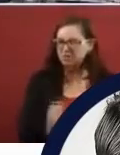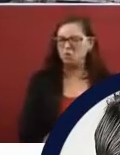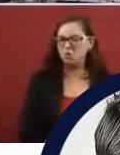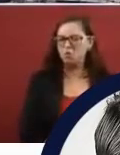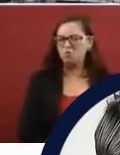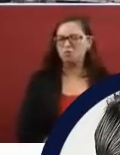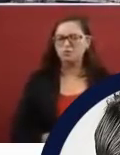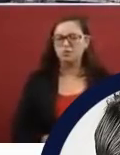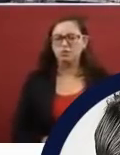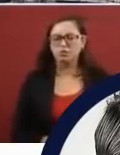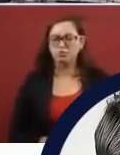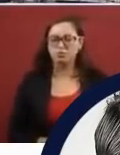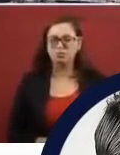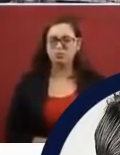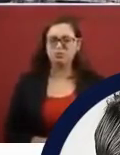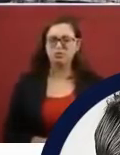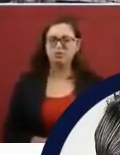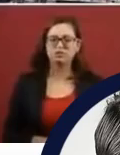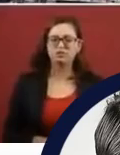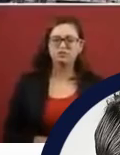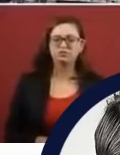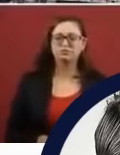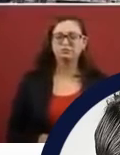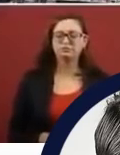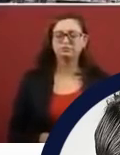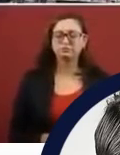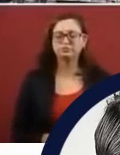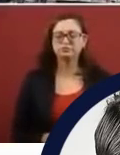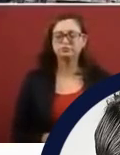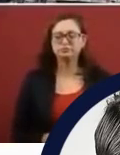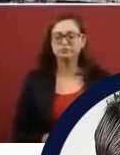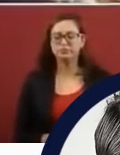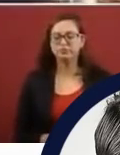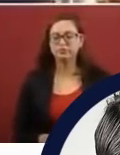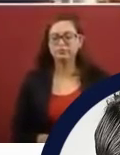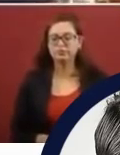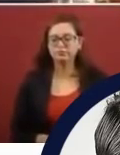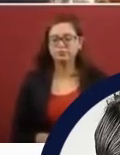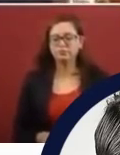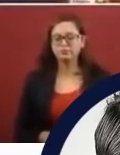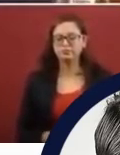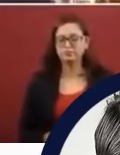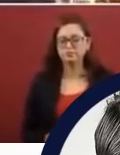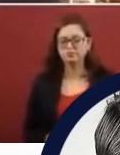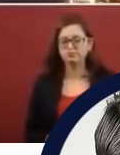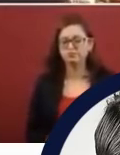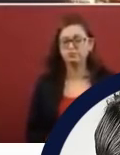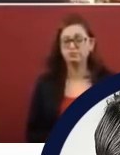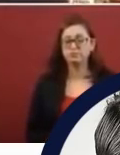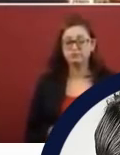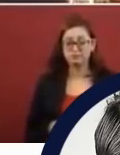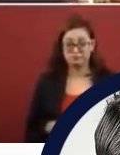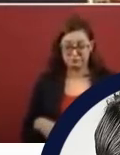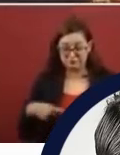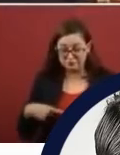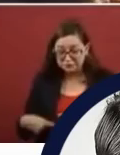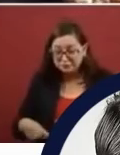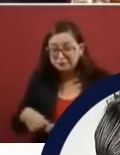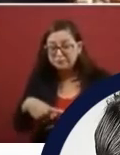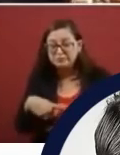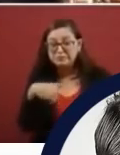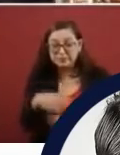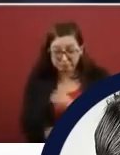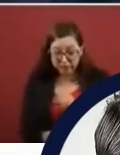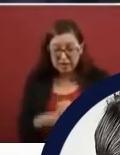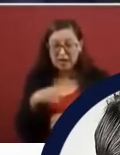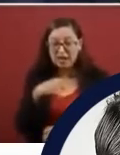política migratoria de pacificación y de desmantelamiento de redes de tráfico de personas, en un espacio en donde antes, durante 30 años, nos dijeron, ay, sí,